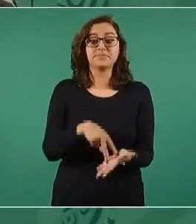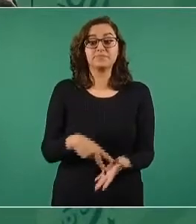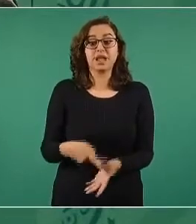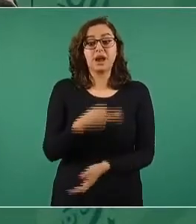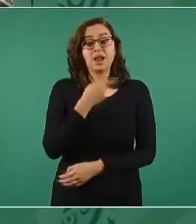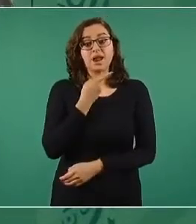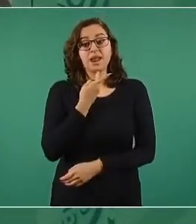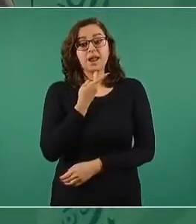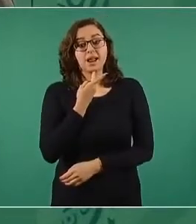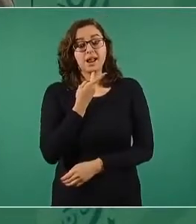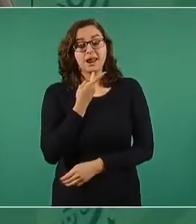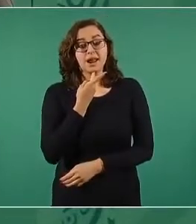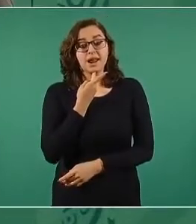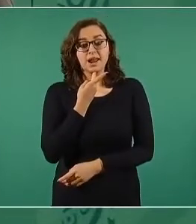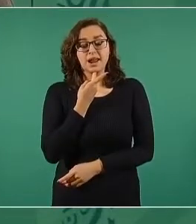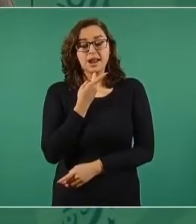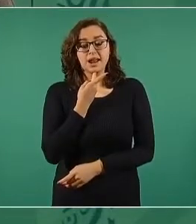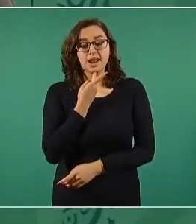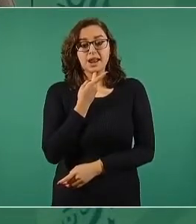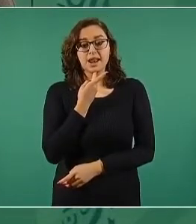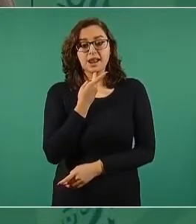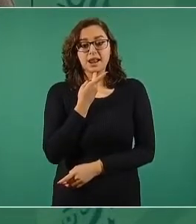lo